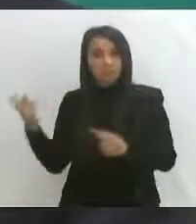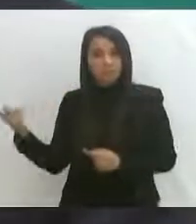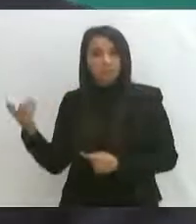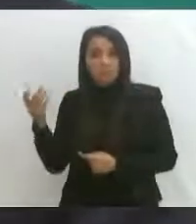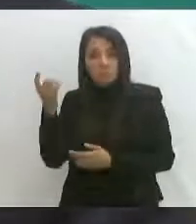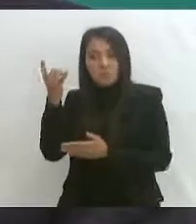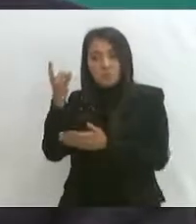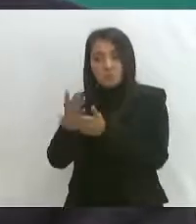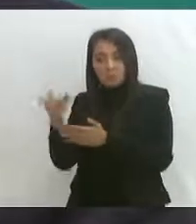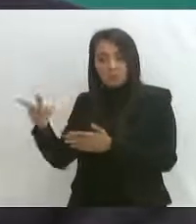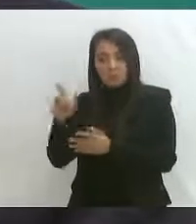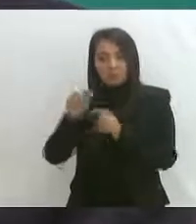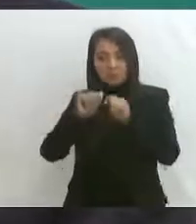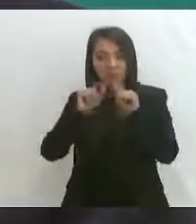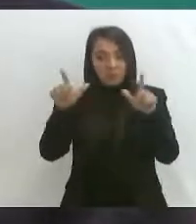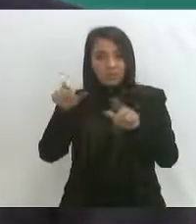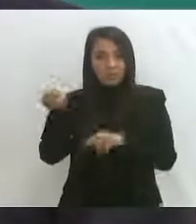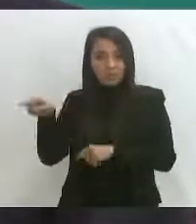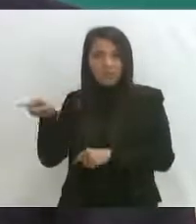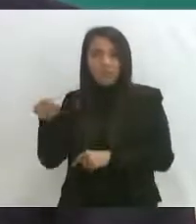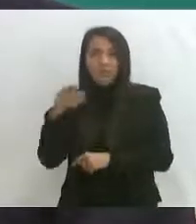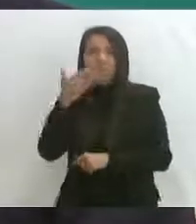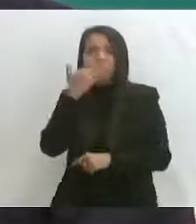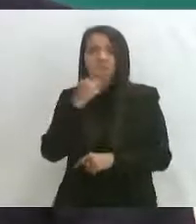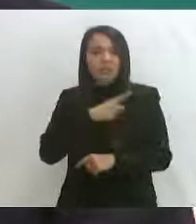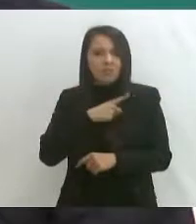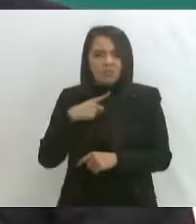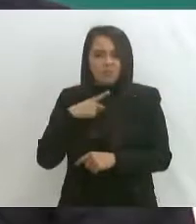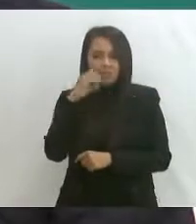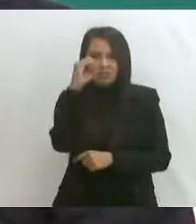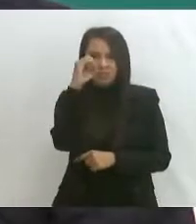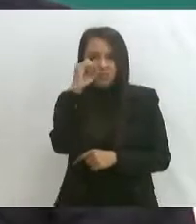única entidad federativa que no tiene deuda,